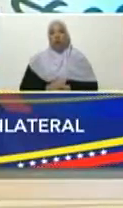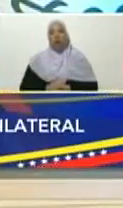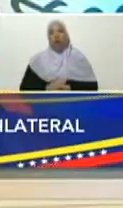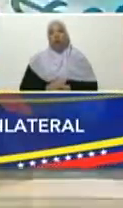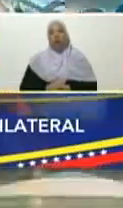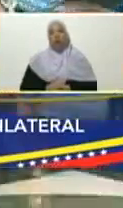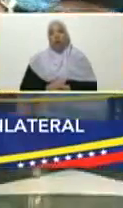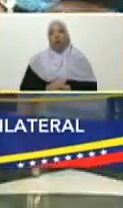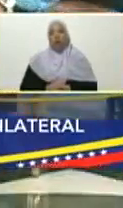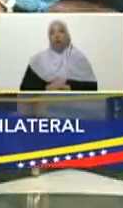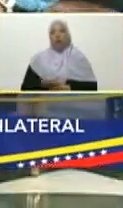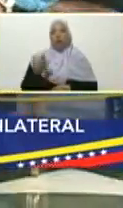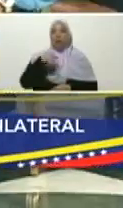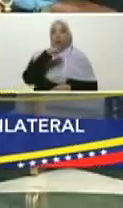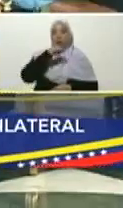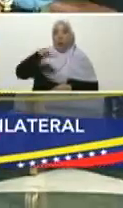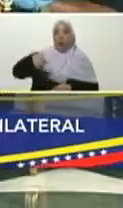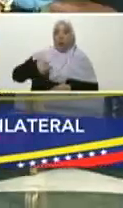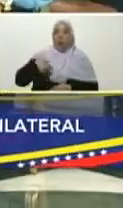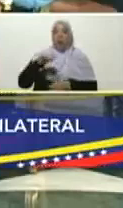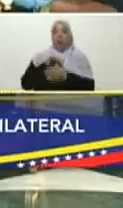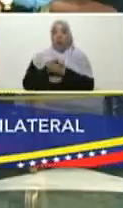sin parcialización por nuestra amistad.